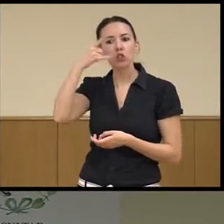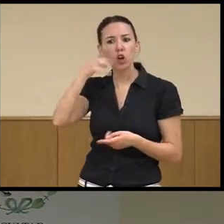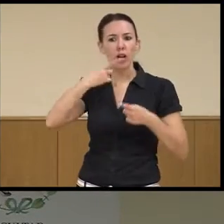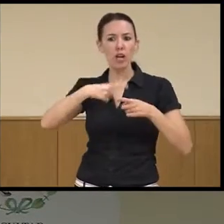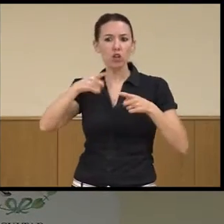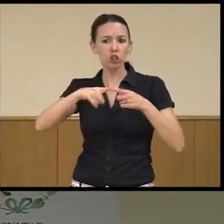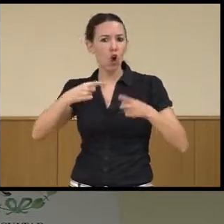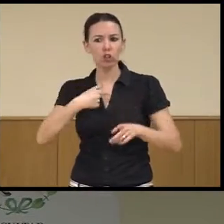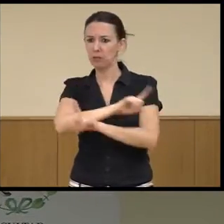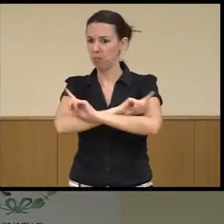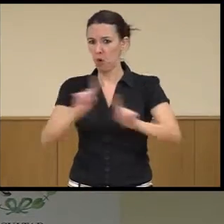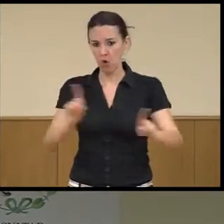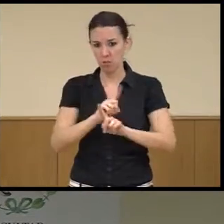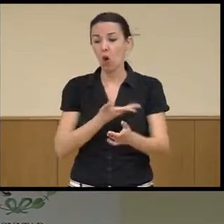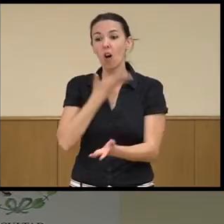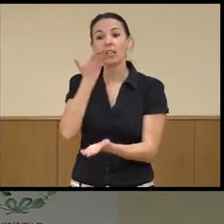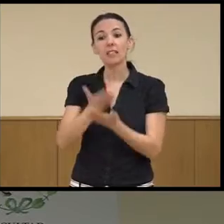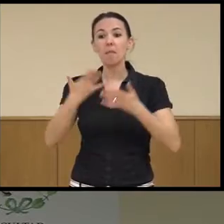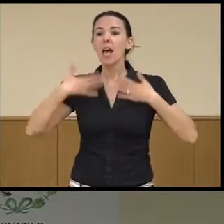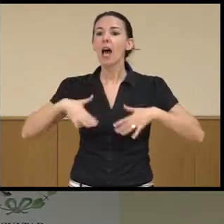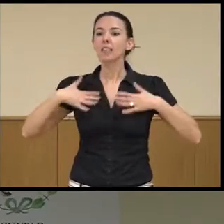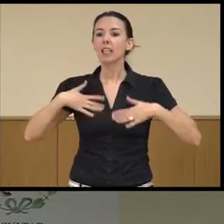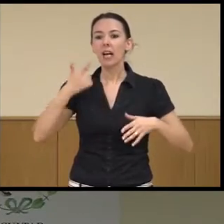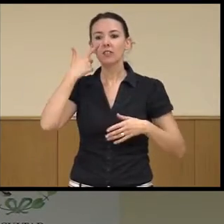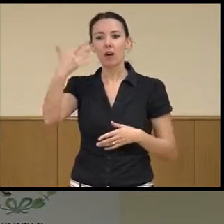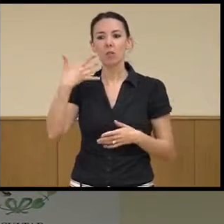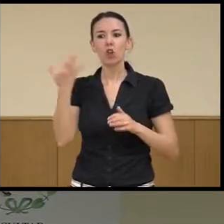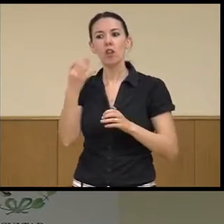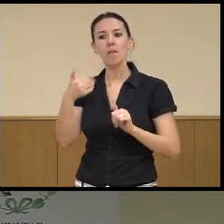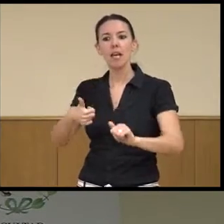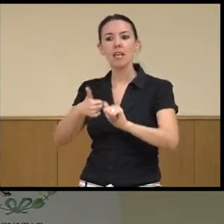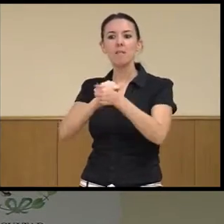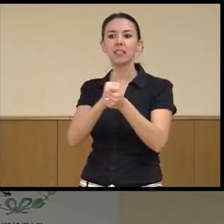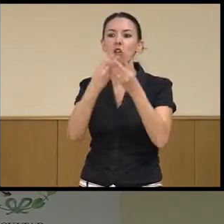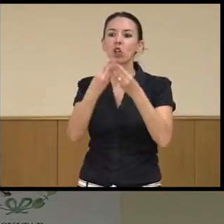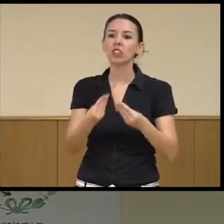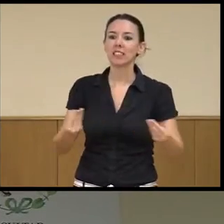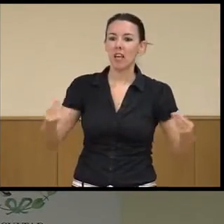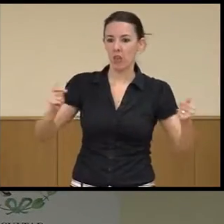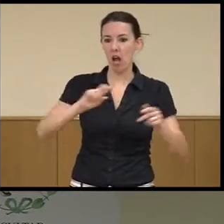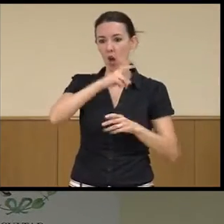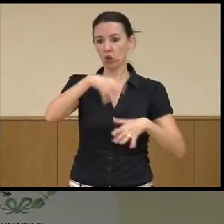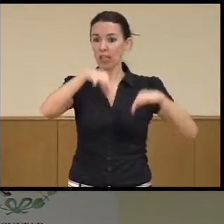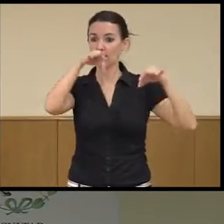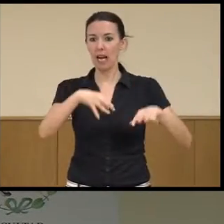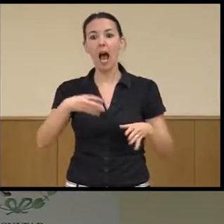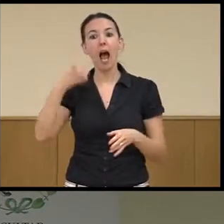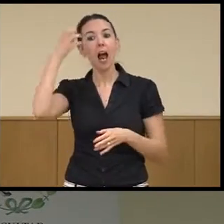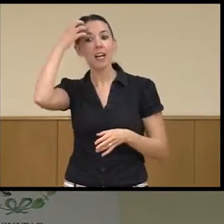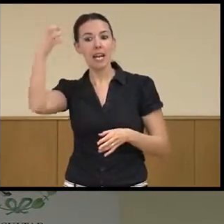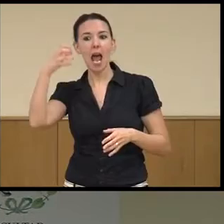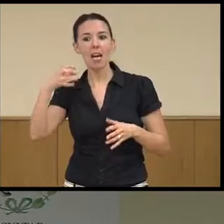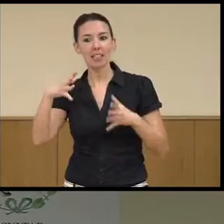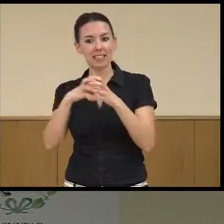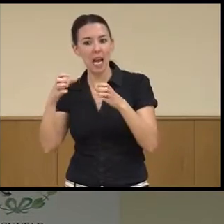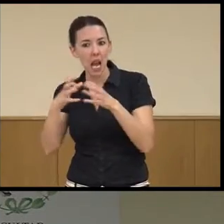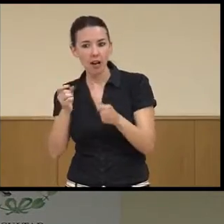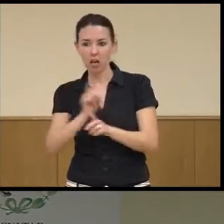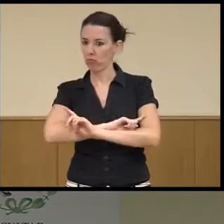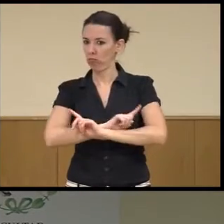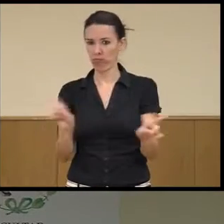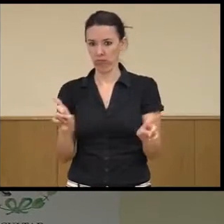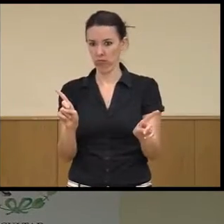bajos como estos. Se pedía que los trajes populares fueran de imitación en seda y otras telas y no reales en lana y paños bastos.